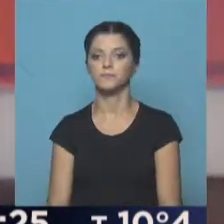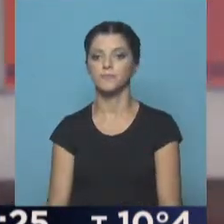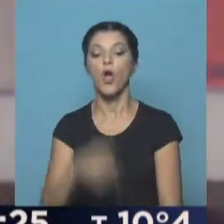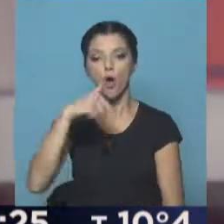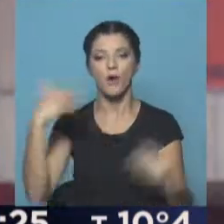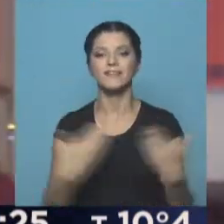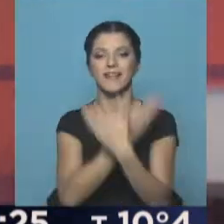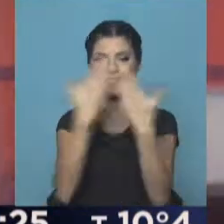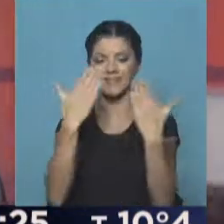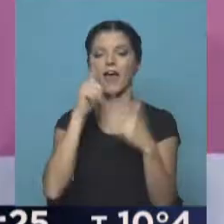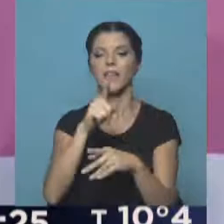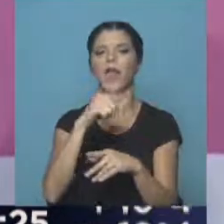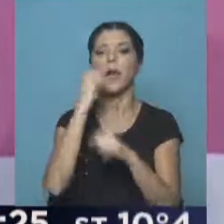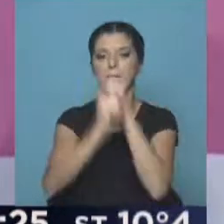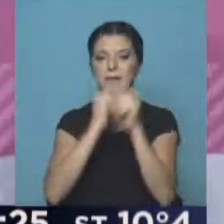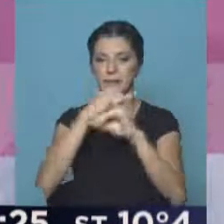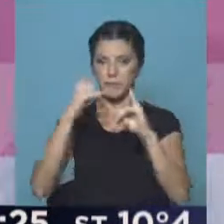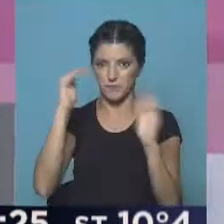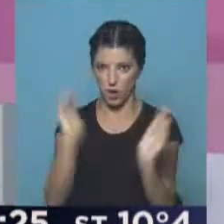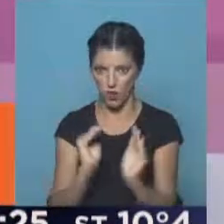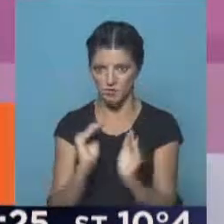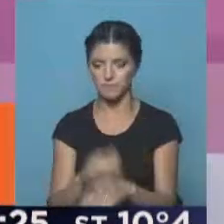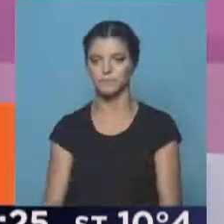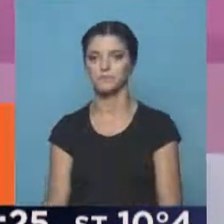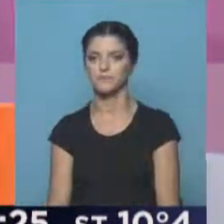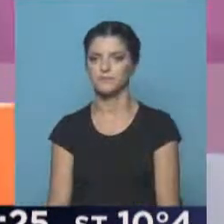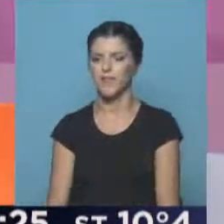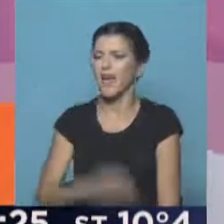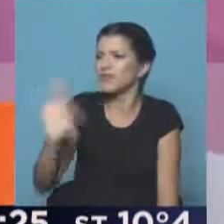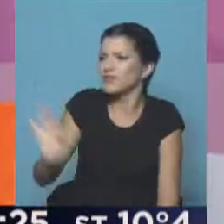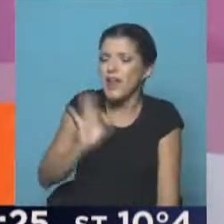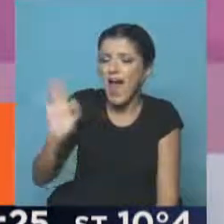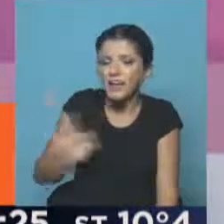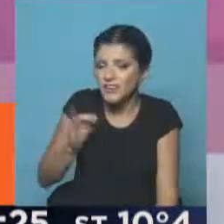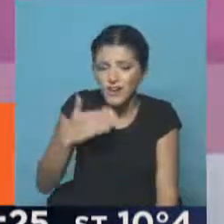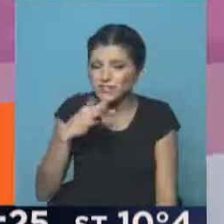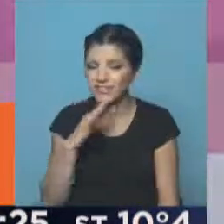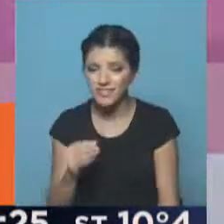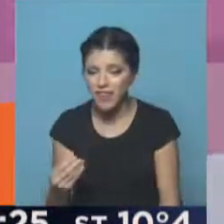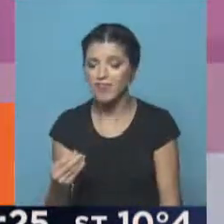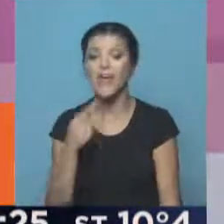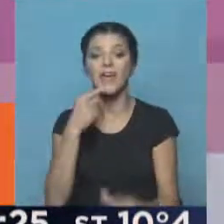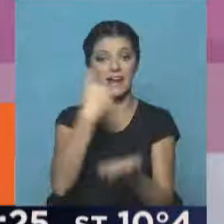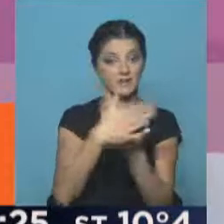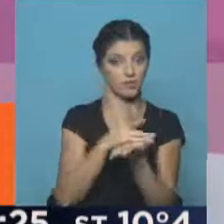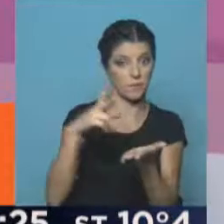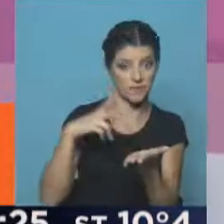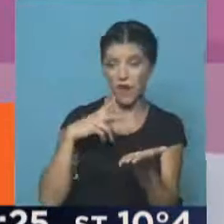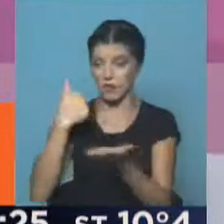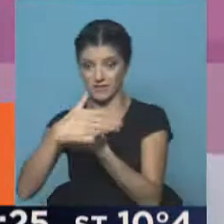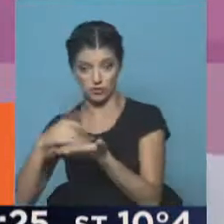de la PYME, esto sucedía. Son tantos años de no entender que tenemos que ser un equipo, sector público y sector privado.